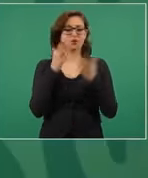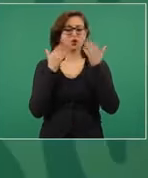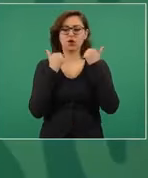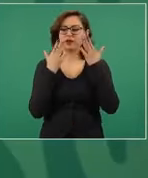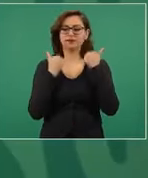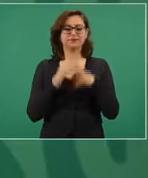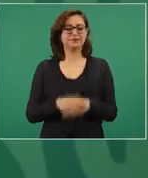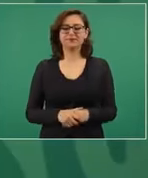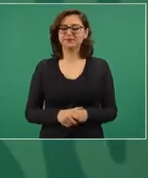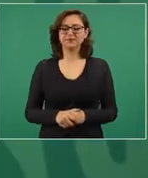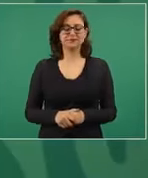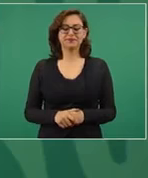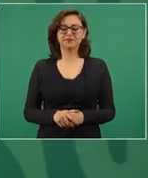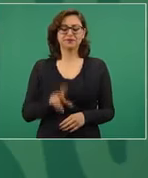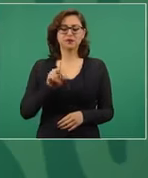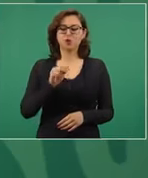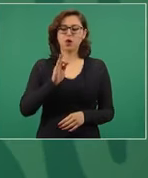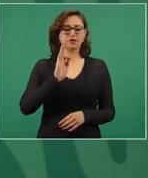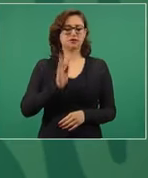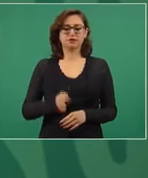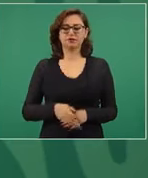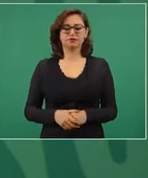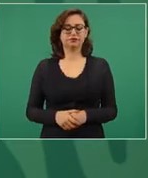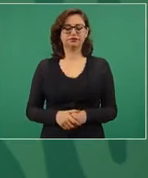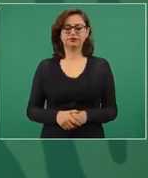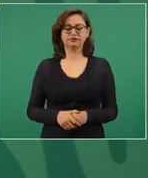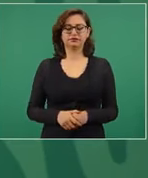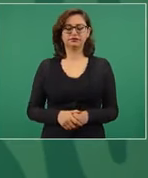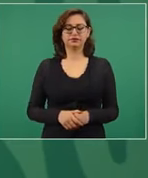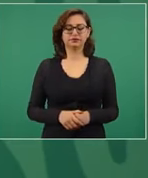acuerdo con el gobierno de Estados Unidos en ese sentido.